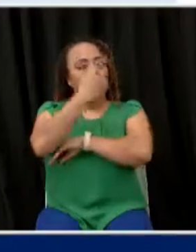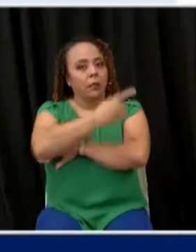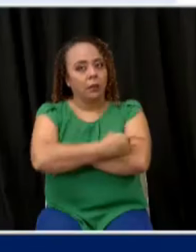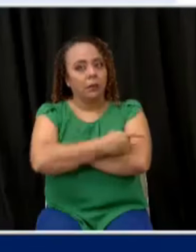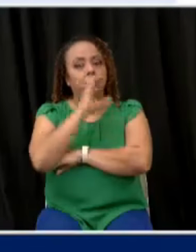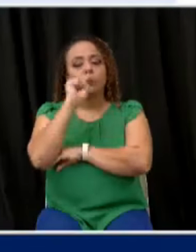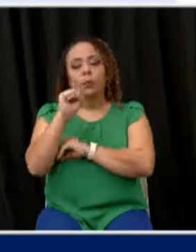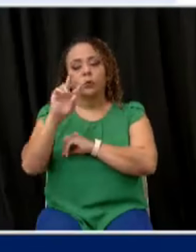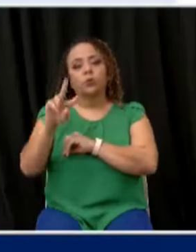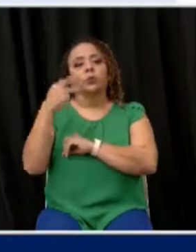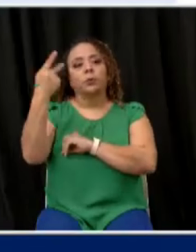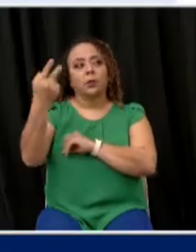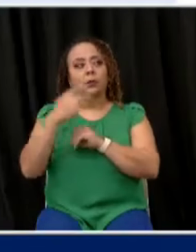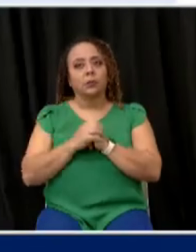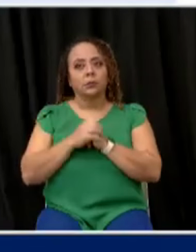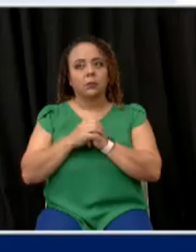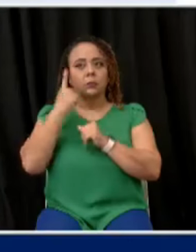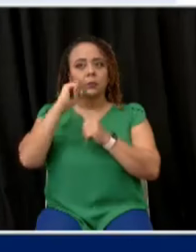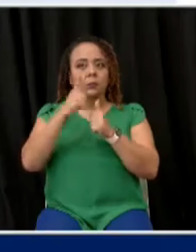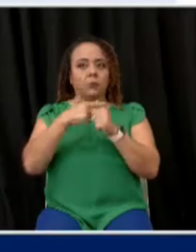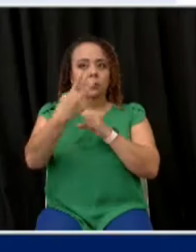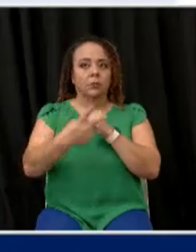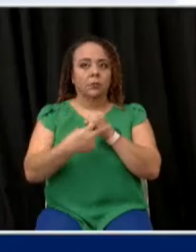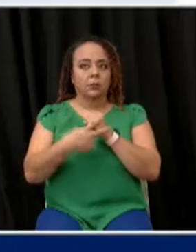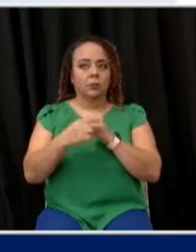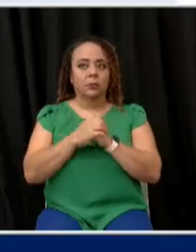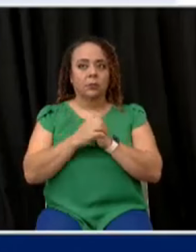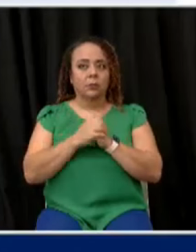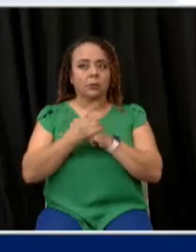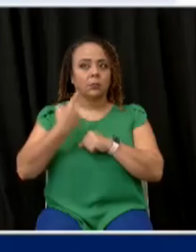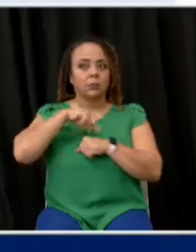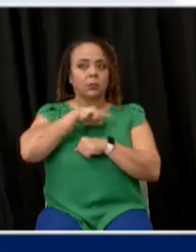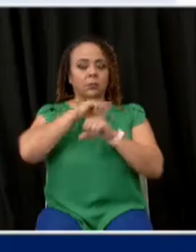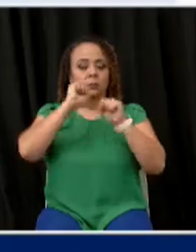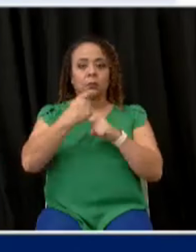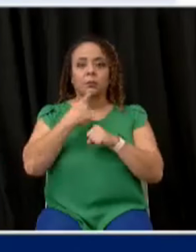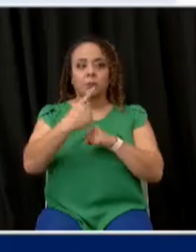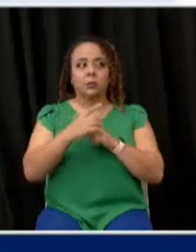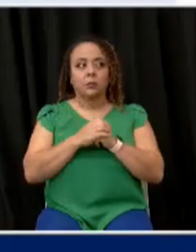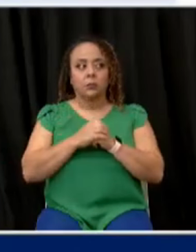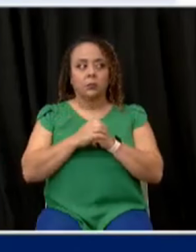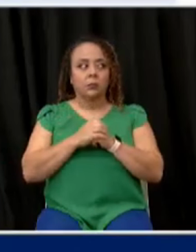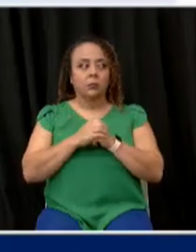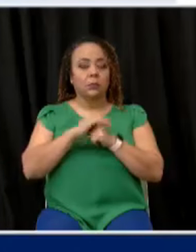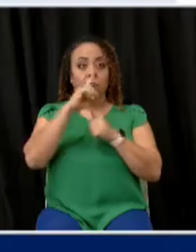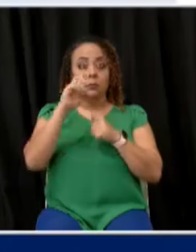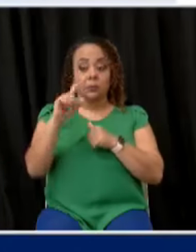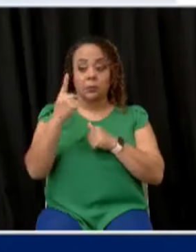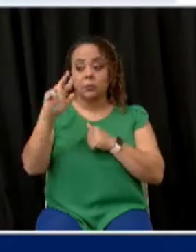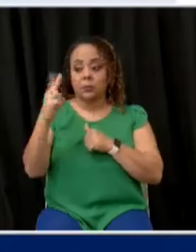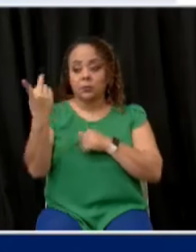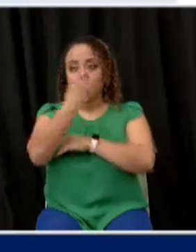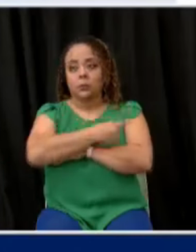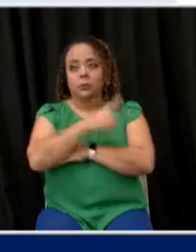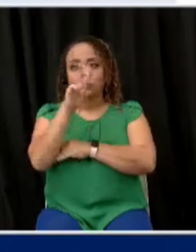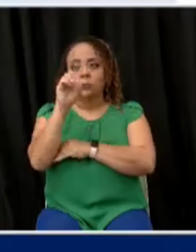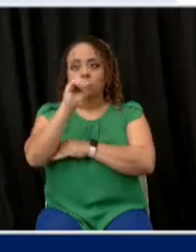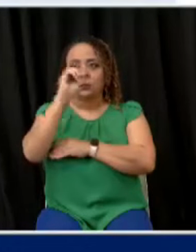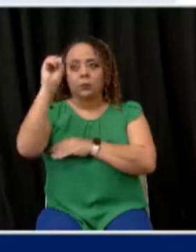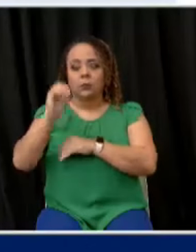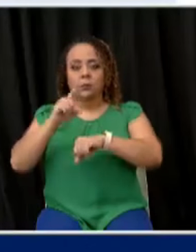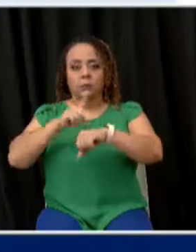duplicar incluso cuando es por primera vez, nosotros podemos decir, el primer y segundo día démosle el 20% del